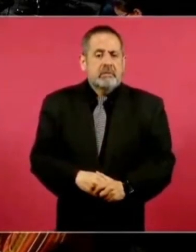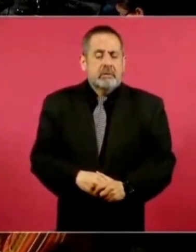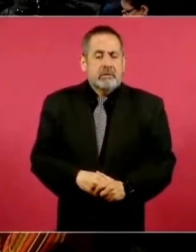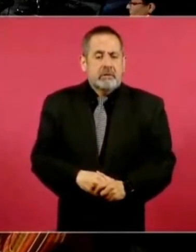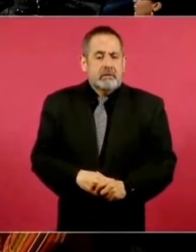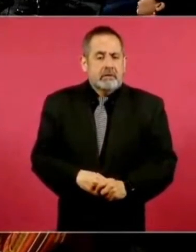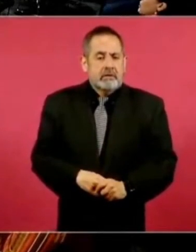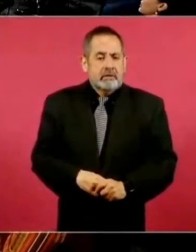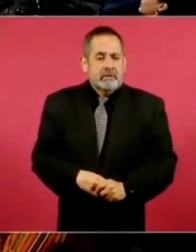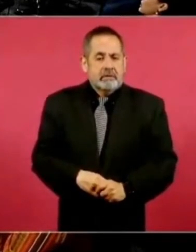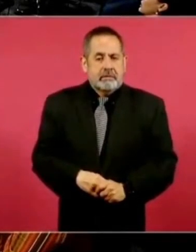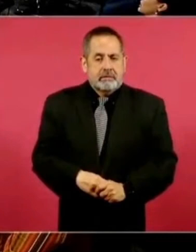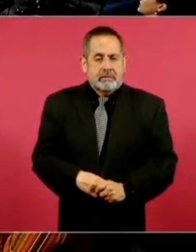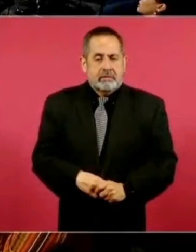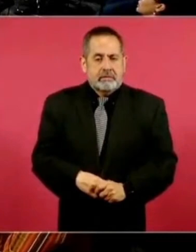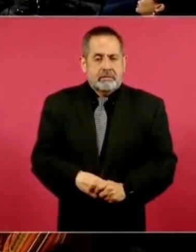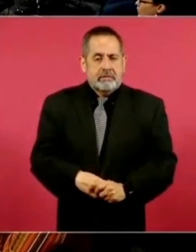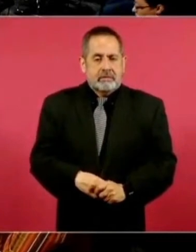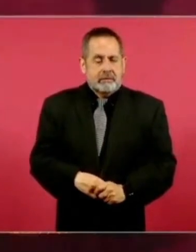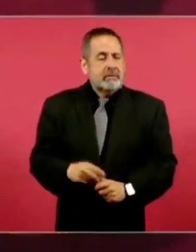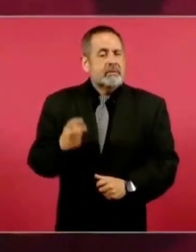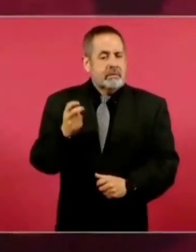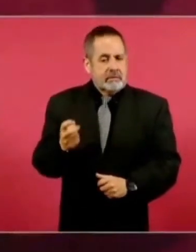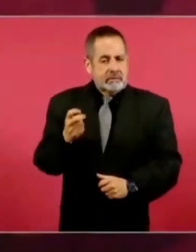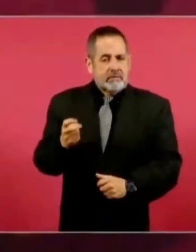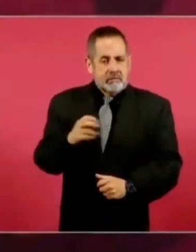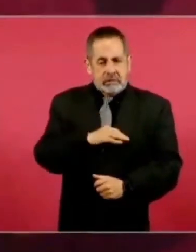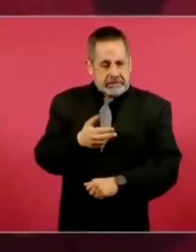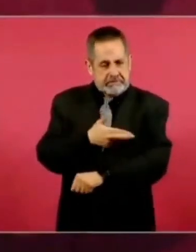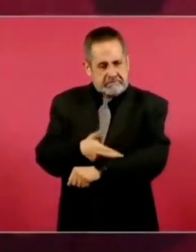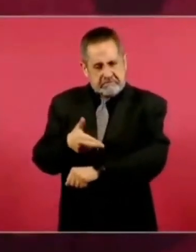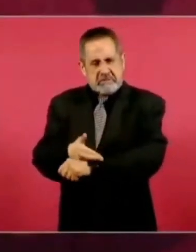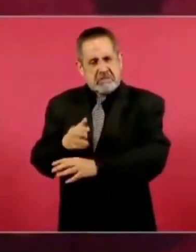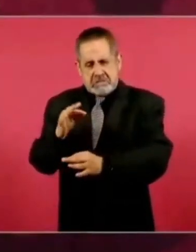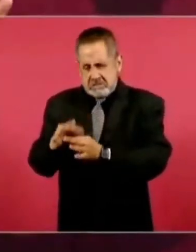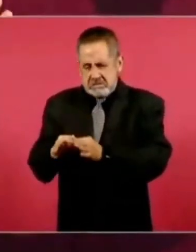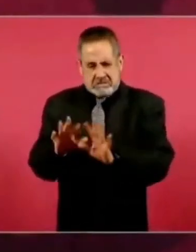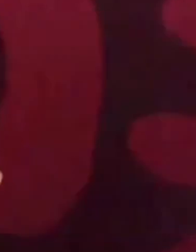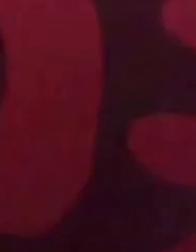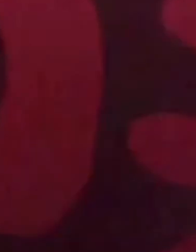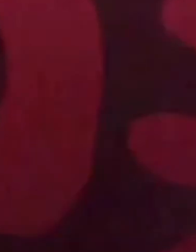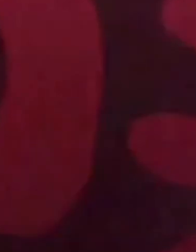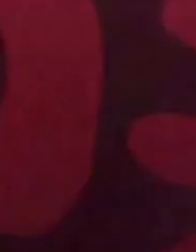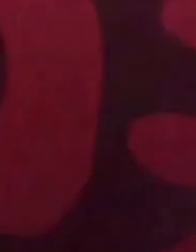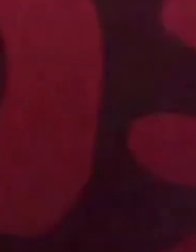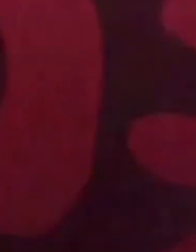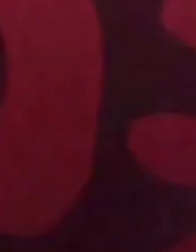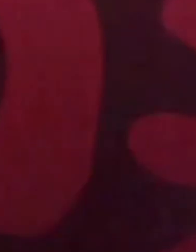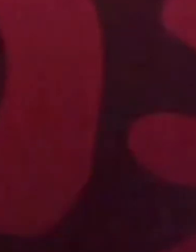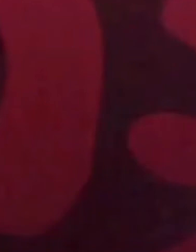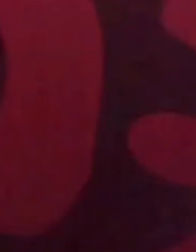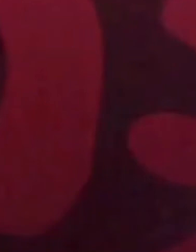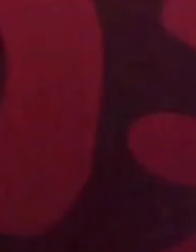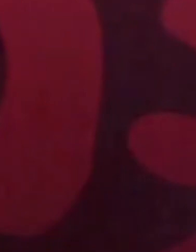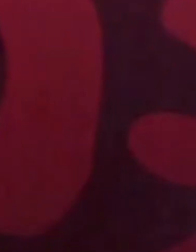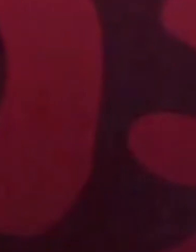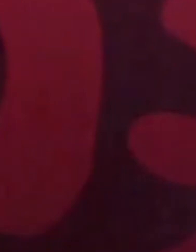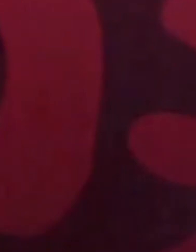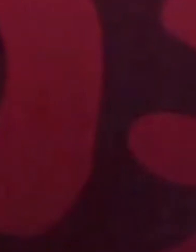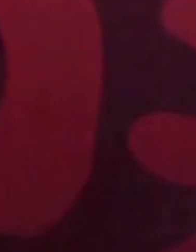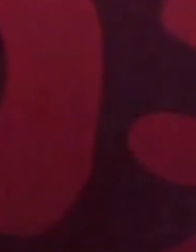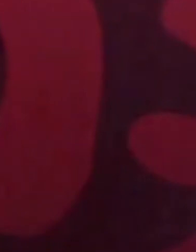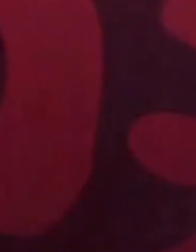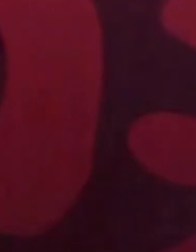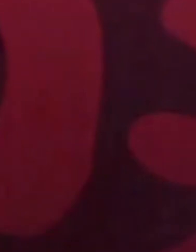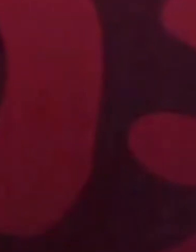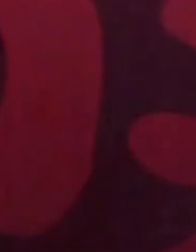eso lo hacemos de manera conjunta. Y lo